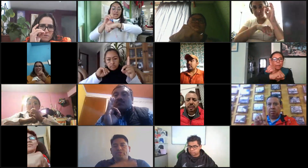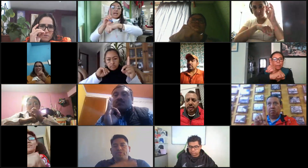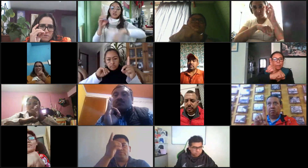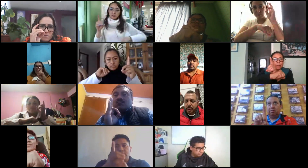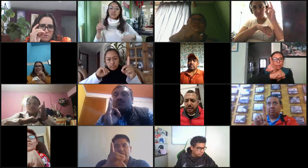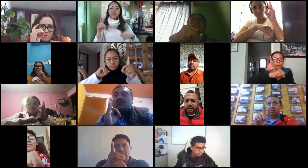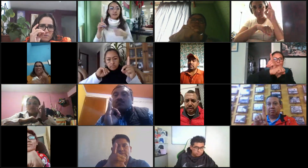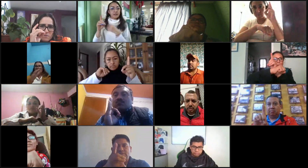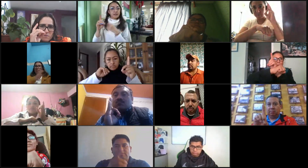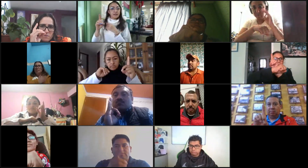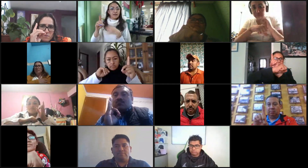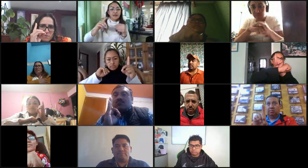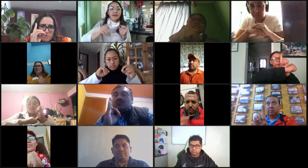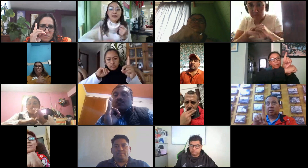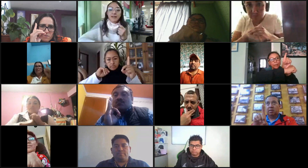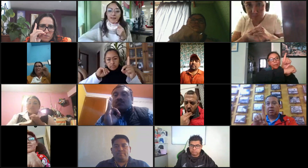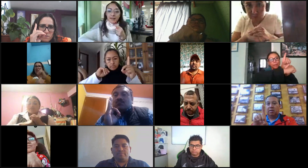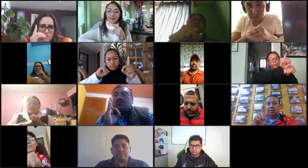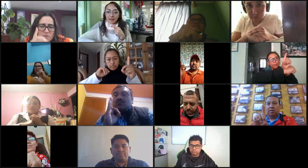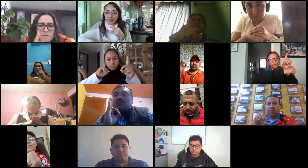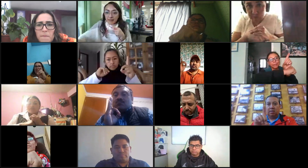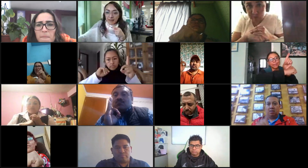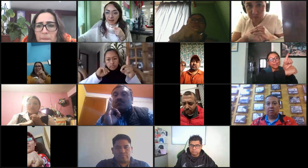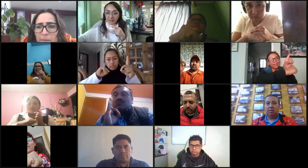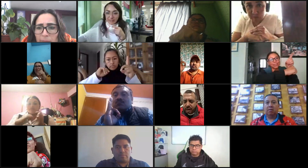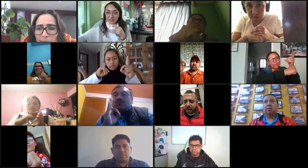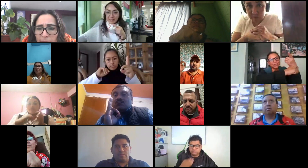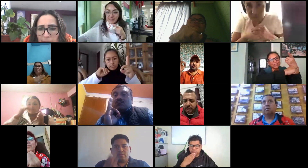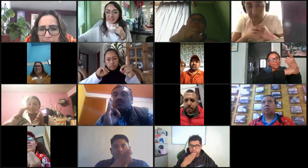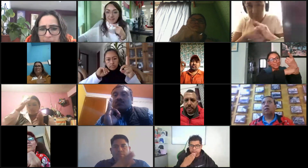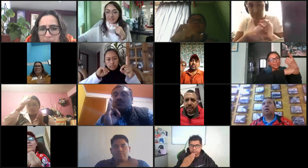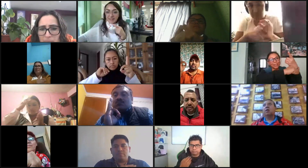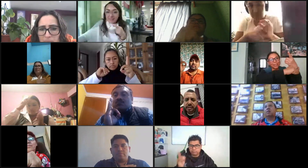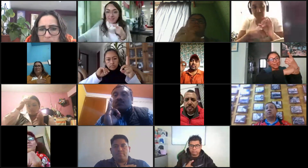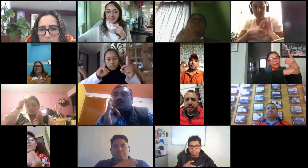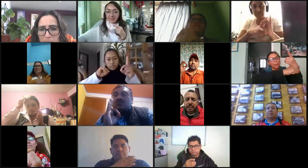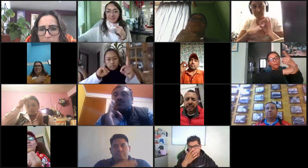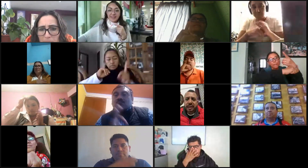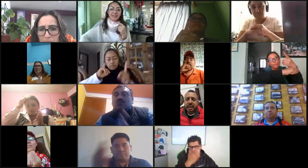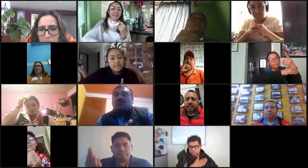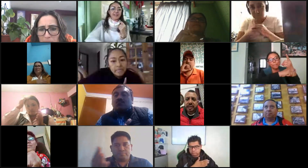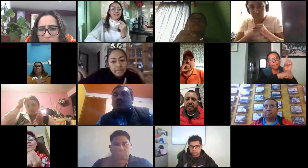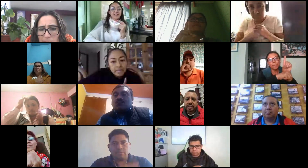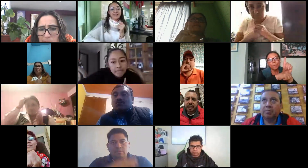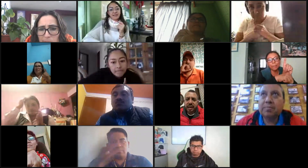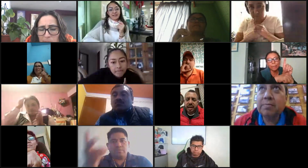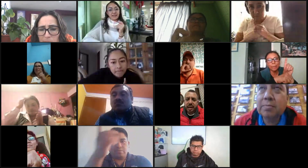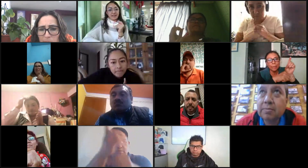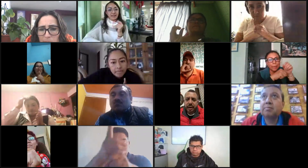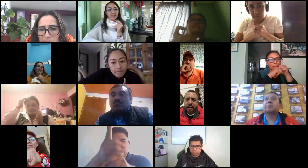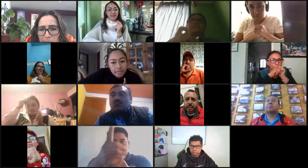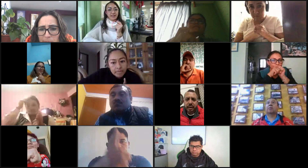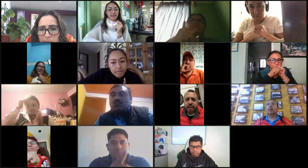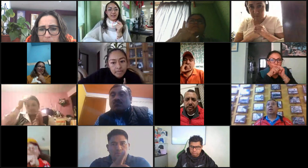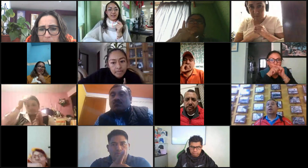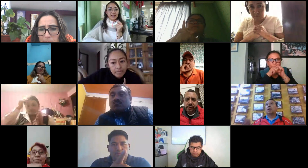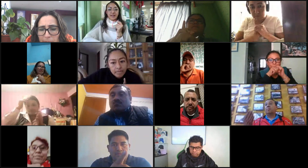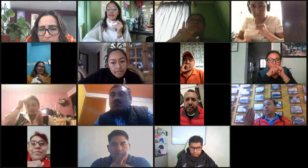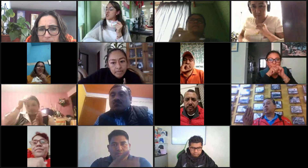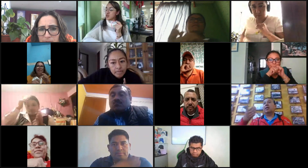A ver, maestra, Entonces, a ver, ya estoy medio comprendiendo. a ver, Siempre va a ser la letra inicial de la